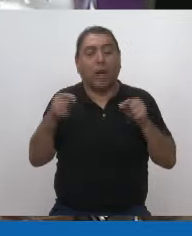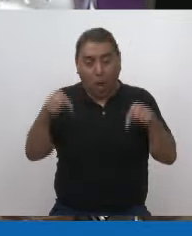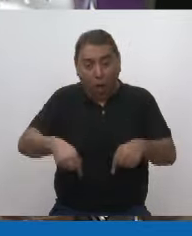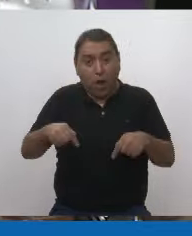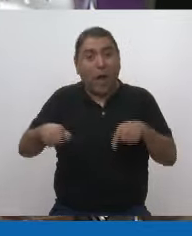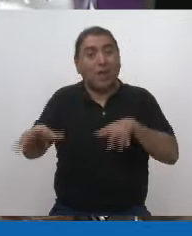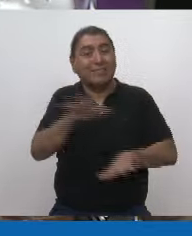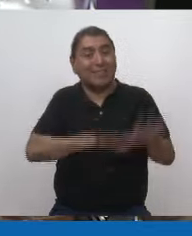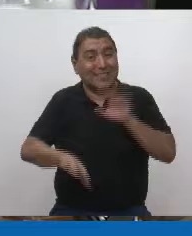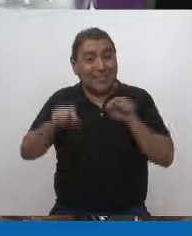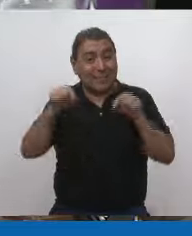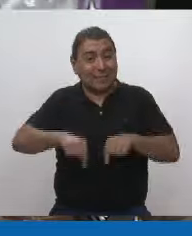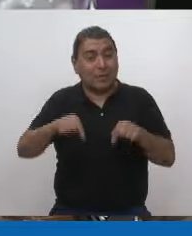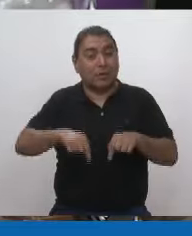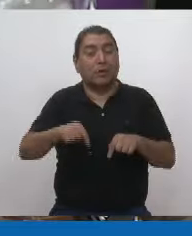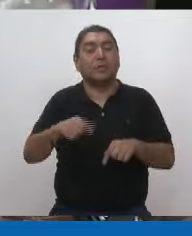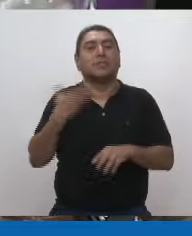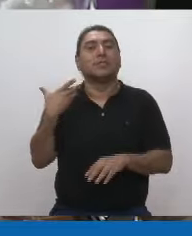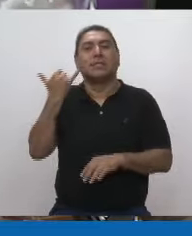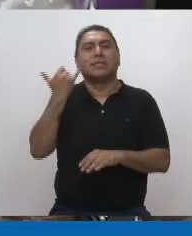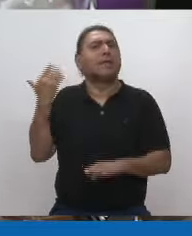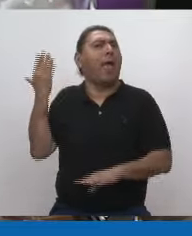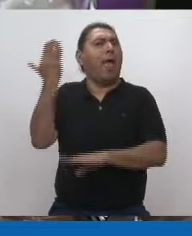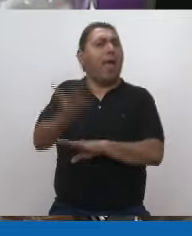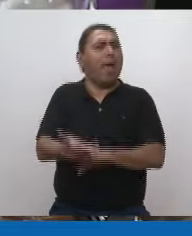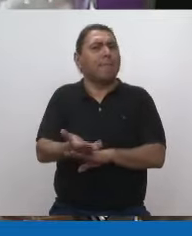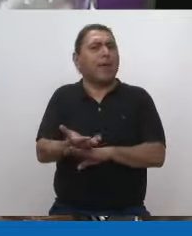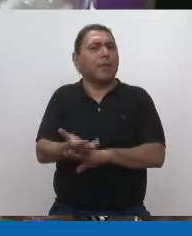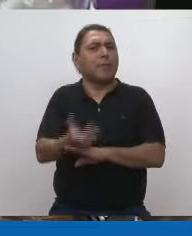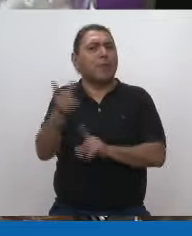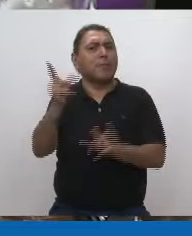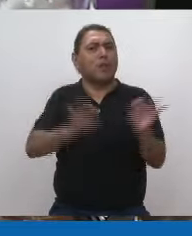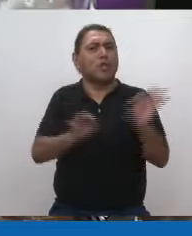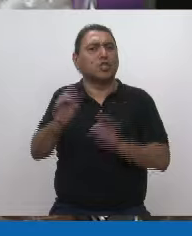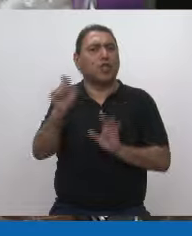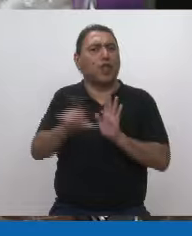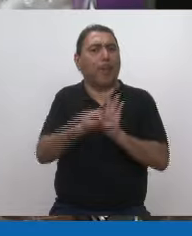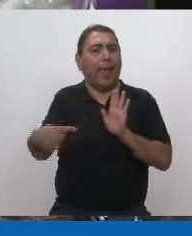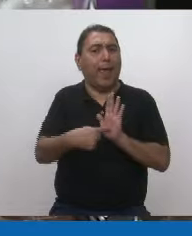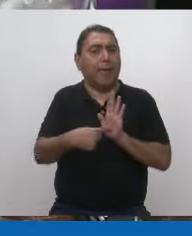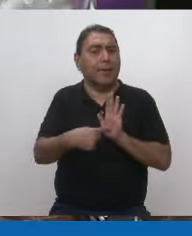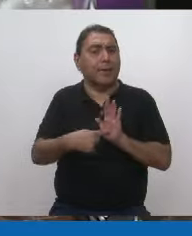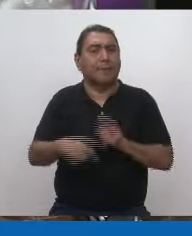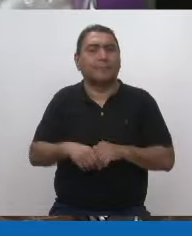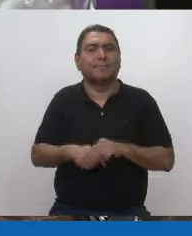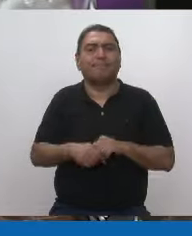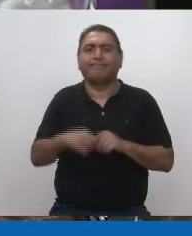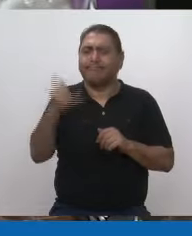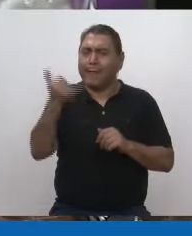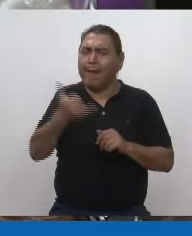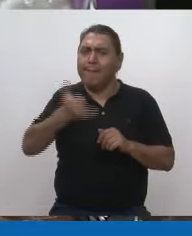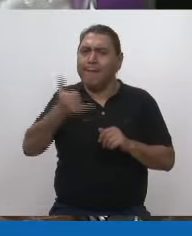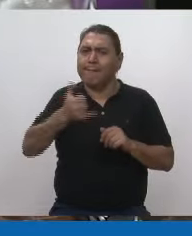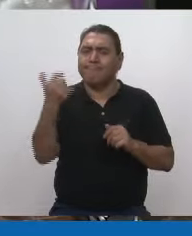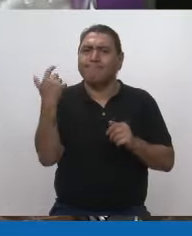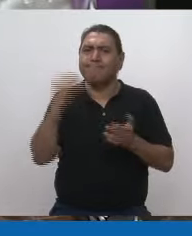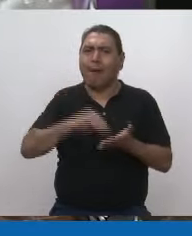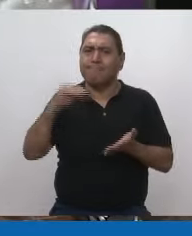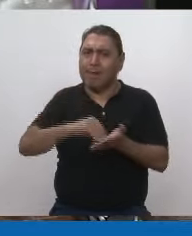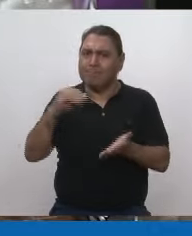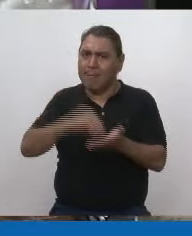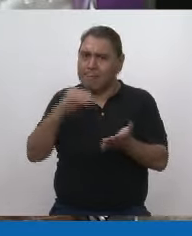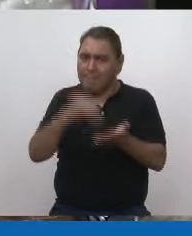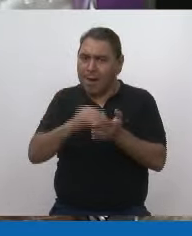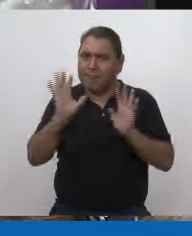haciendo estaba pedido en aquel proyecto de ley. Pero hay mucho más, y por eso pido...